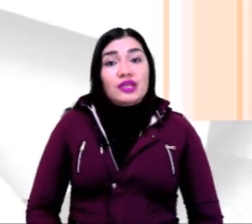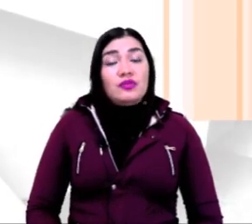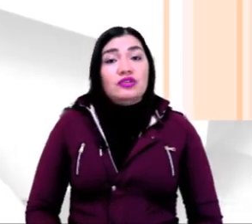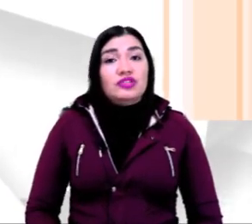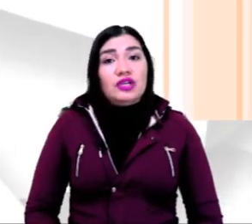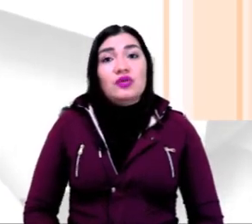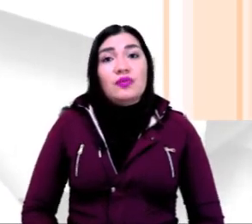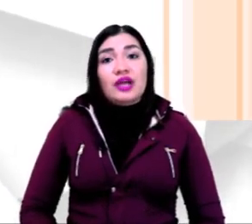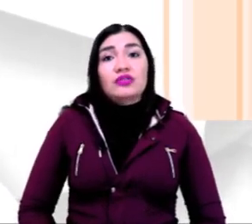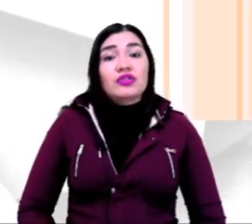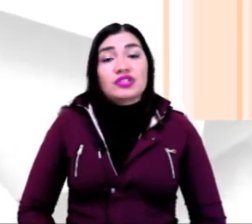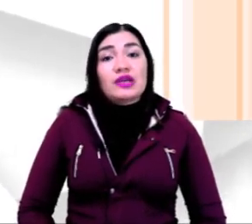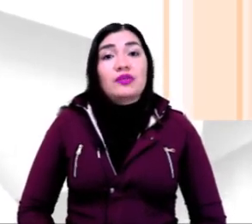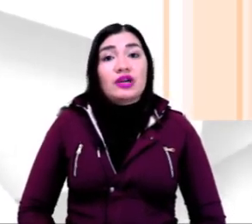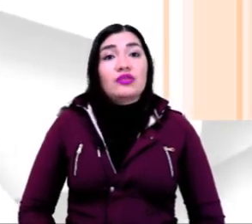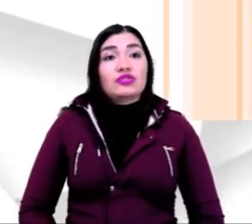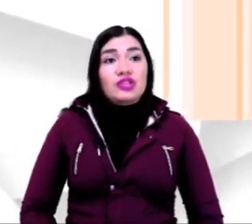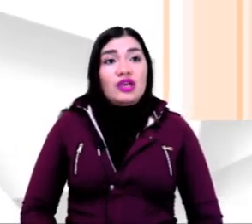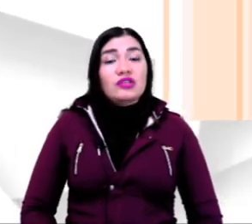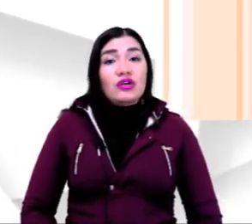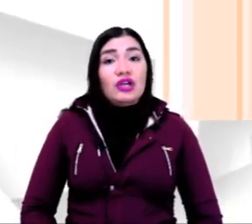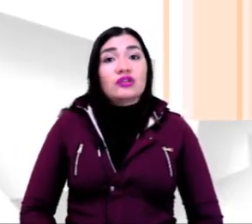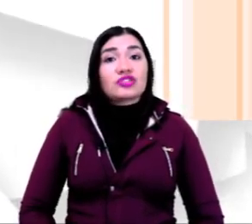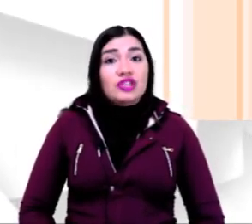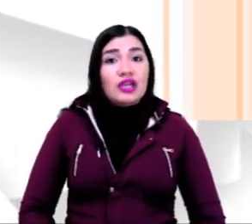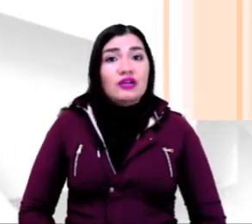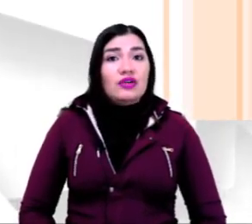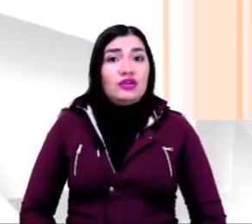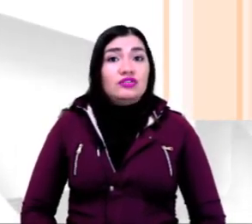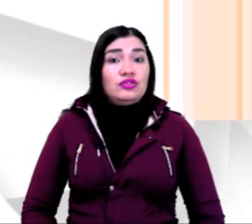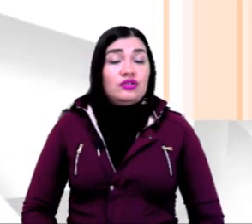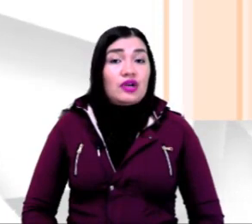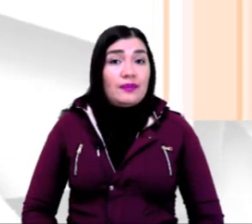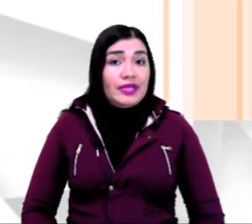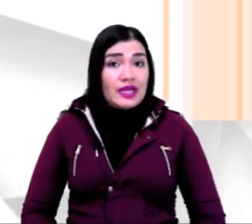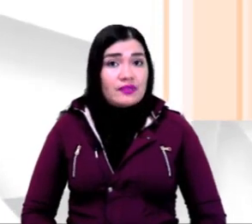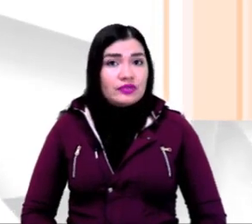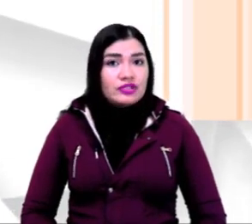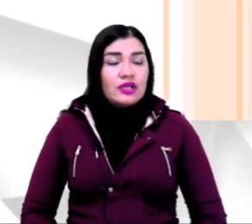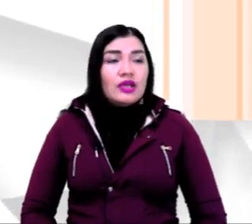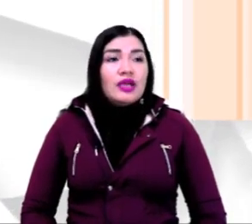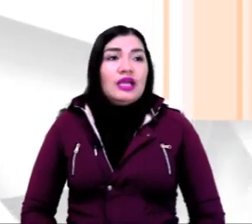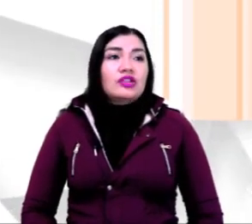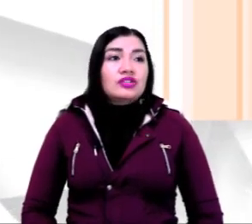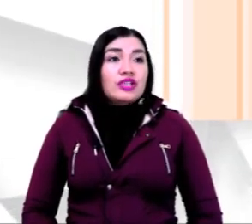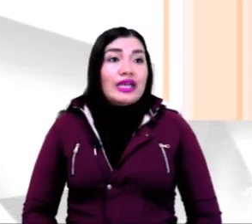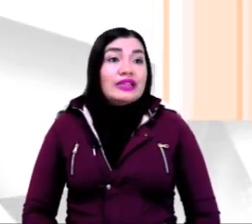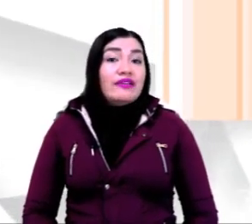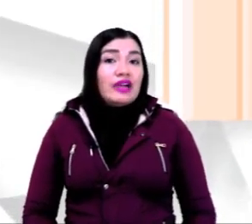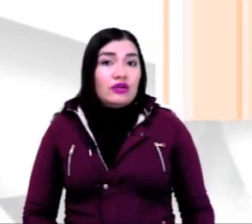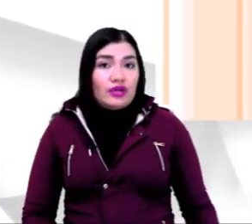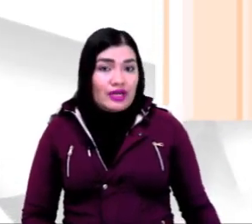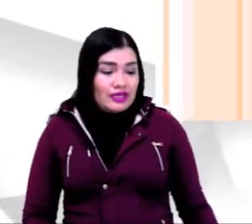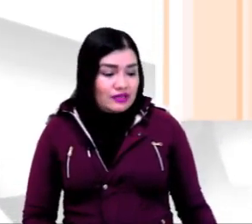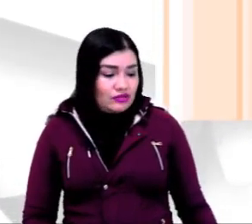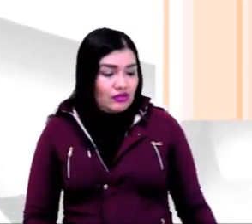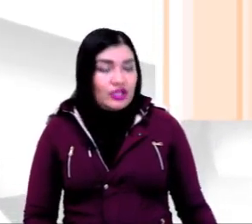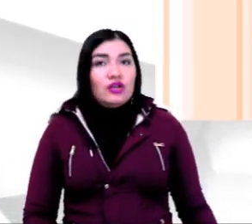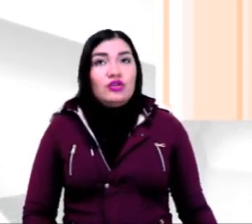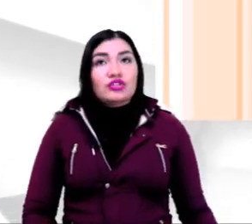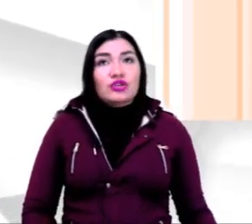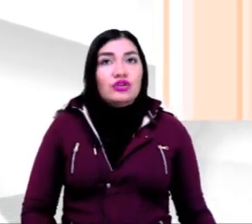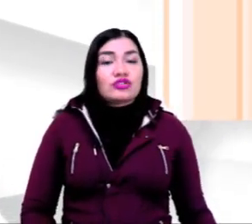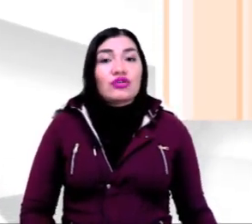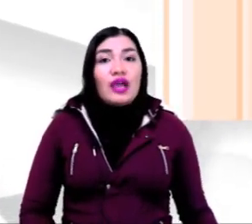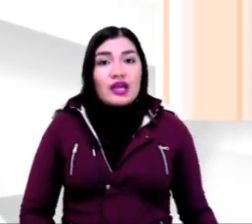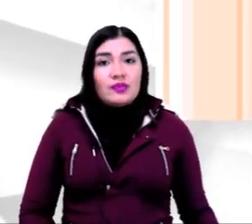nosotros mismos, los seres humanos, nos estamos reduciendo el oxígeno que nosotros respiramos. Entonces es de valorar eso, que